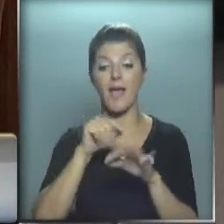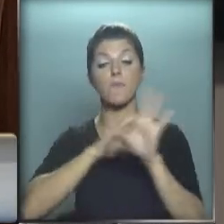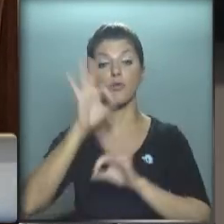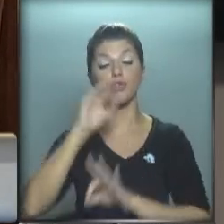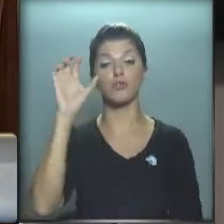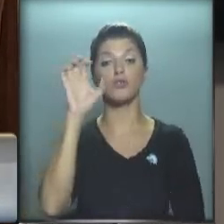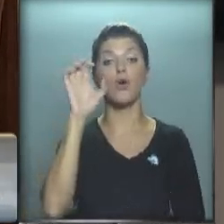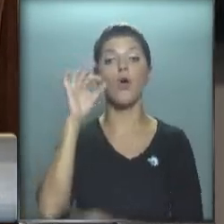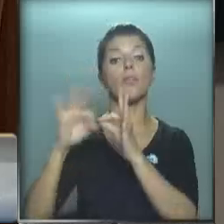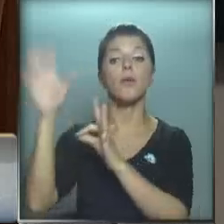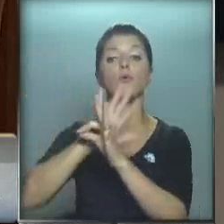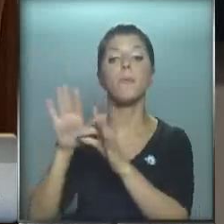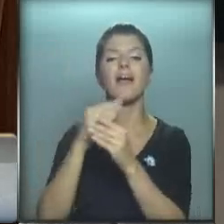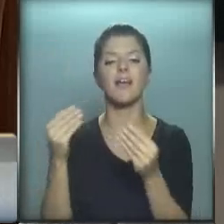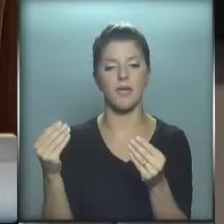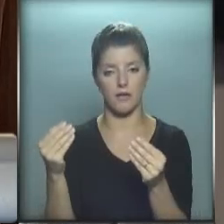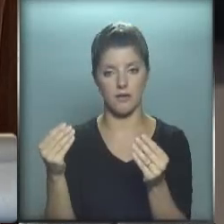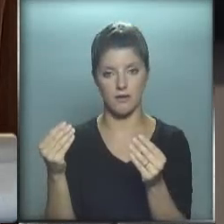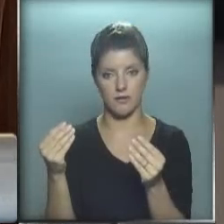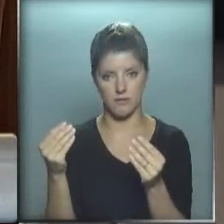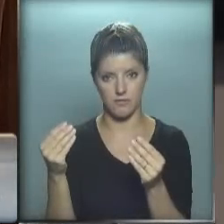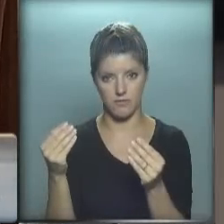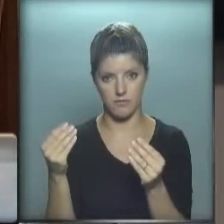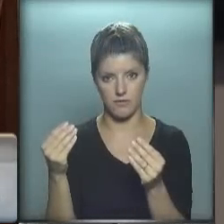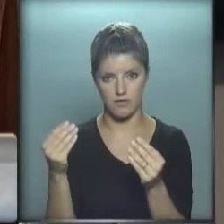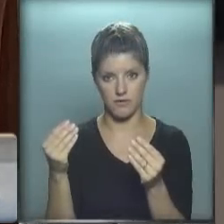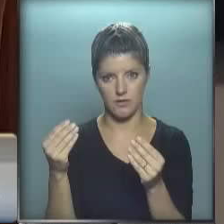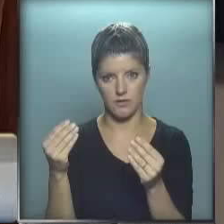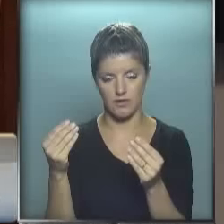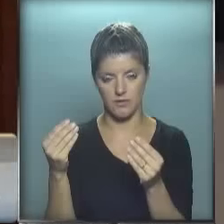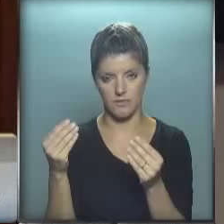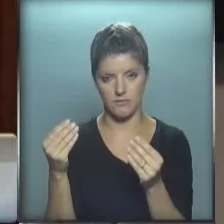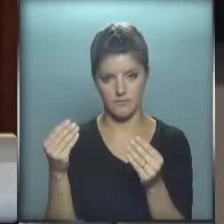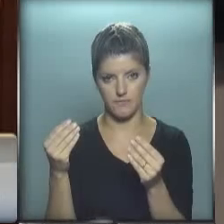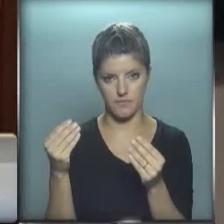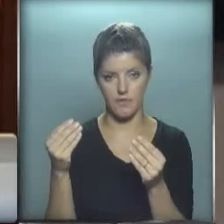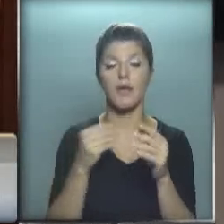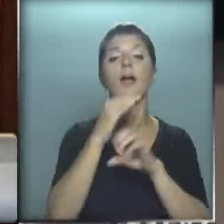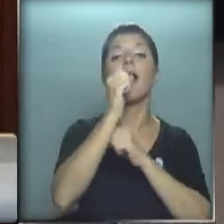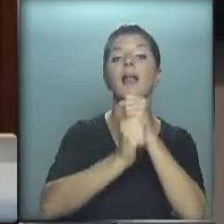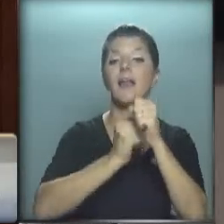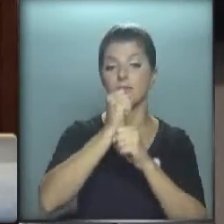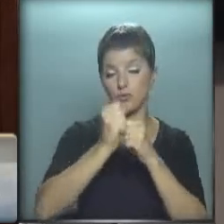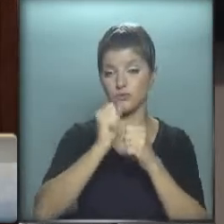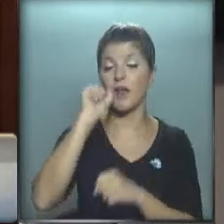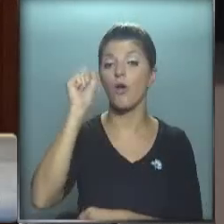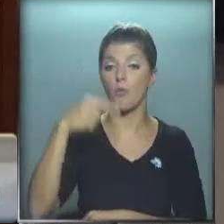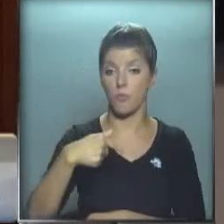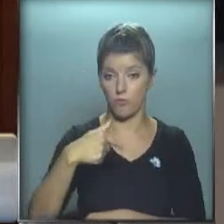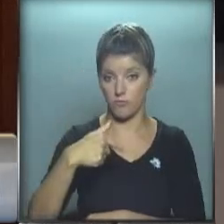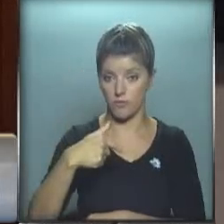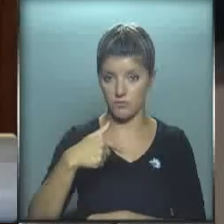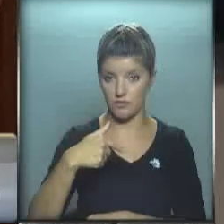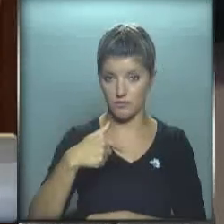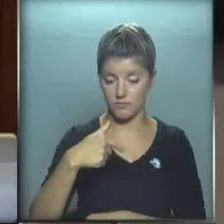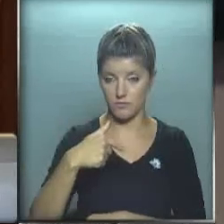de eh eh digamos desembarazarse todo lo que era la industria tradicional en